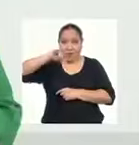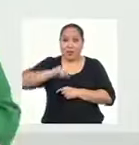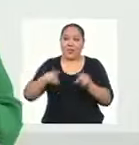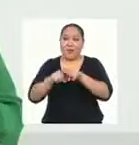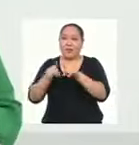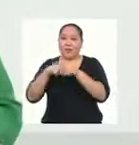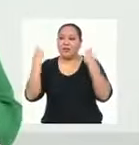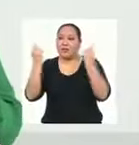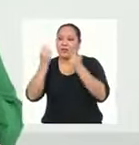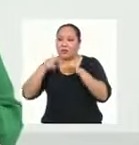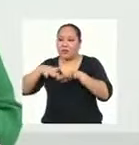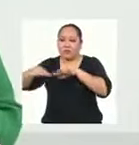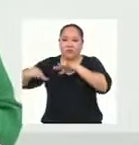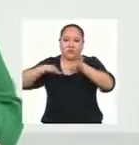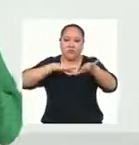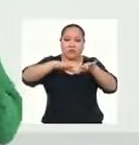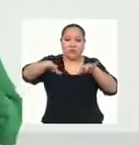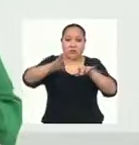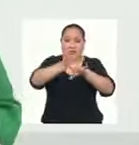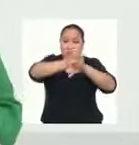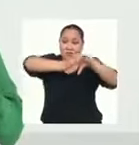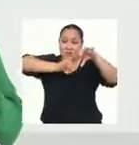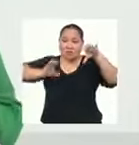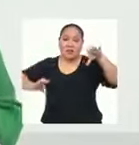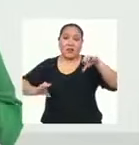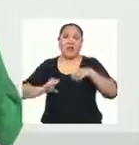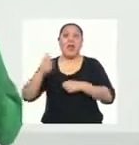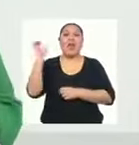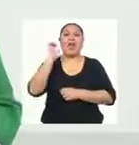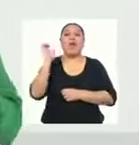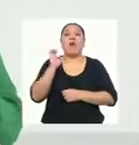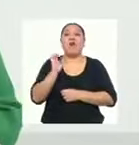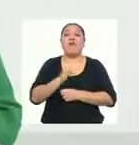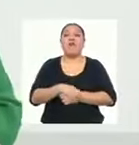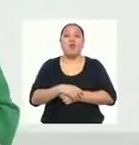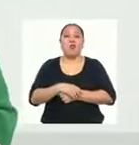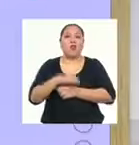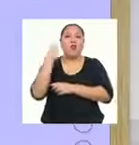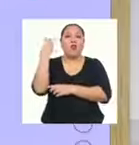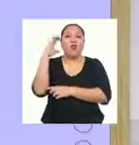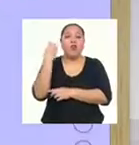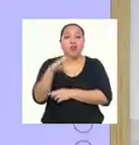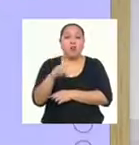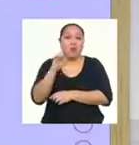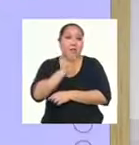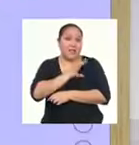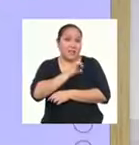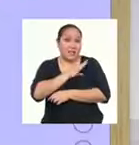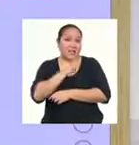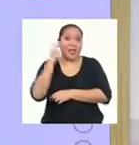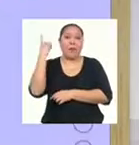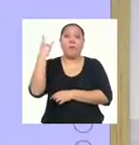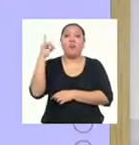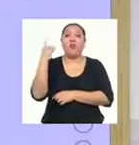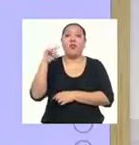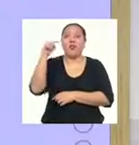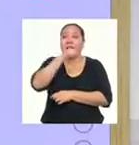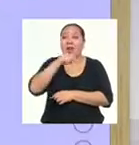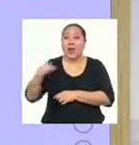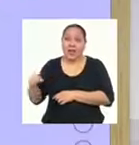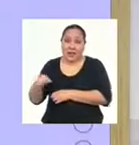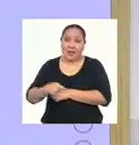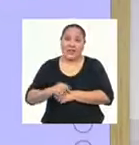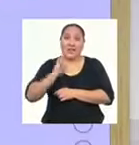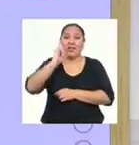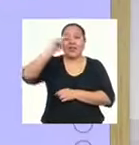en los que se extendió el Tahuantinsuyo, Ecuador, Colombia, Chile y Bolivia. Todo en honor al Inti,